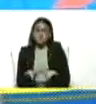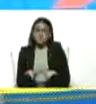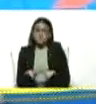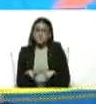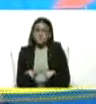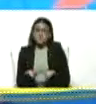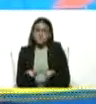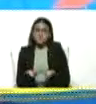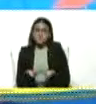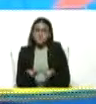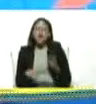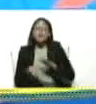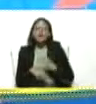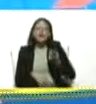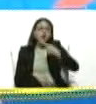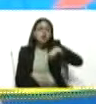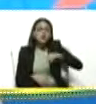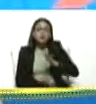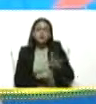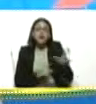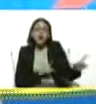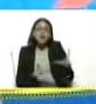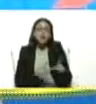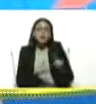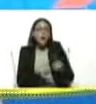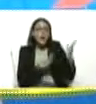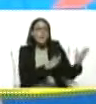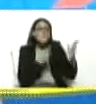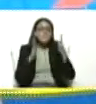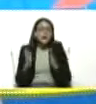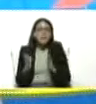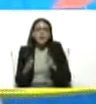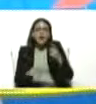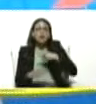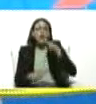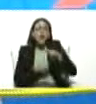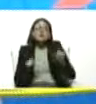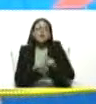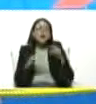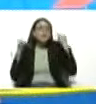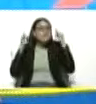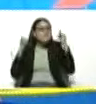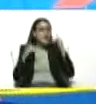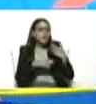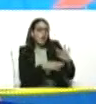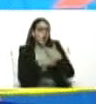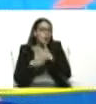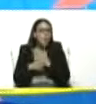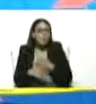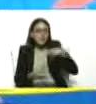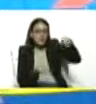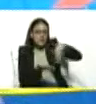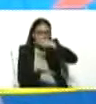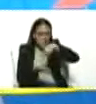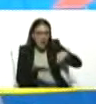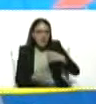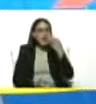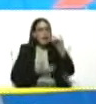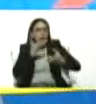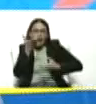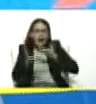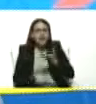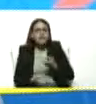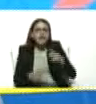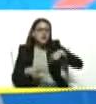porque nosotros nos preparamos para hacer una campaña electoral y la hacemos festiva, alegre, bailamos, cantamos, gozamos.